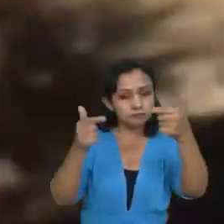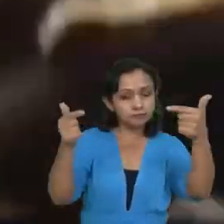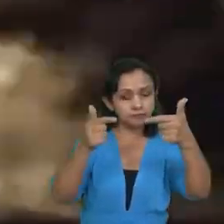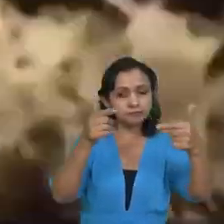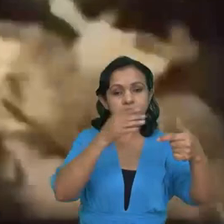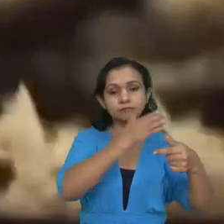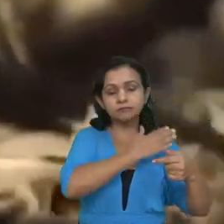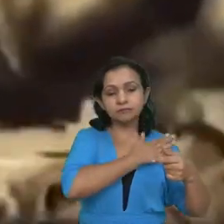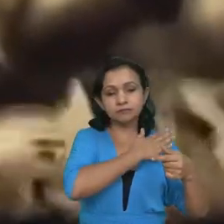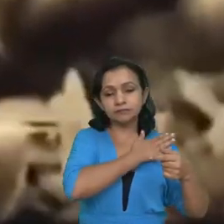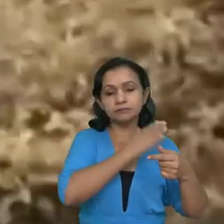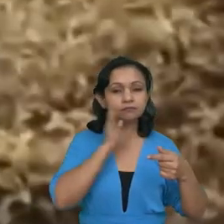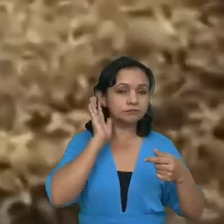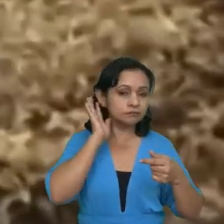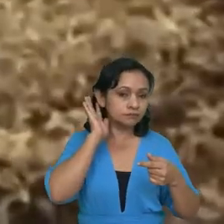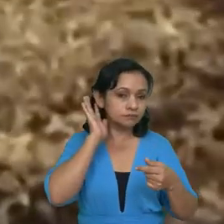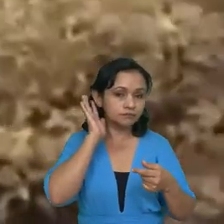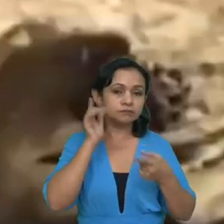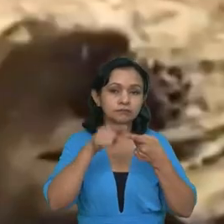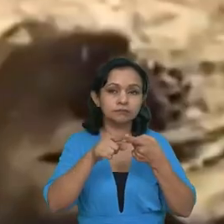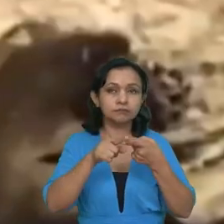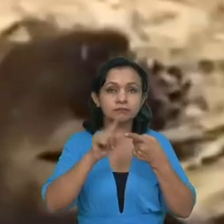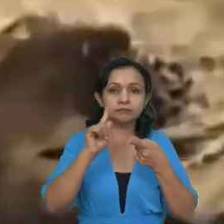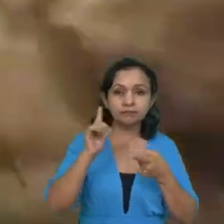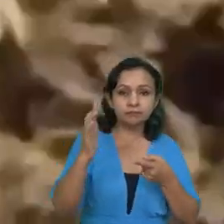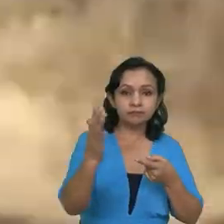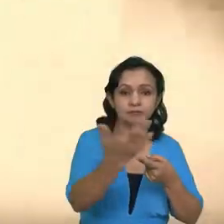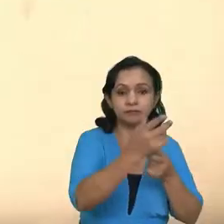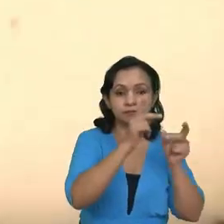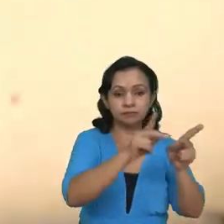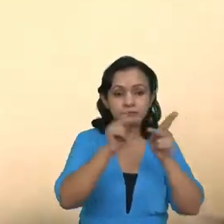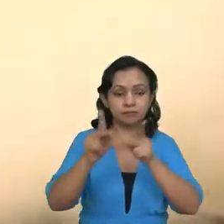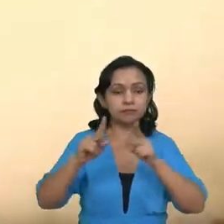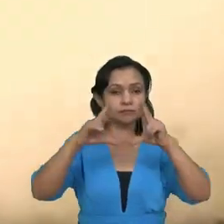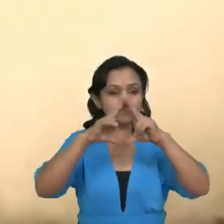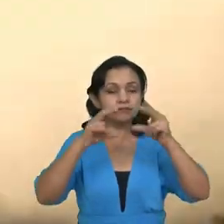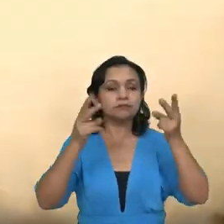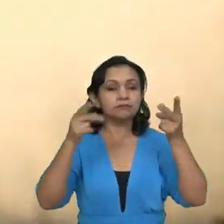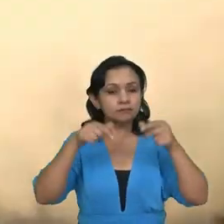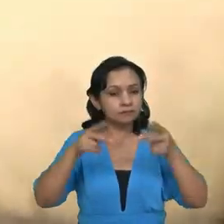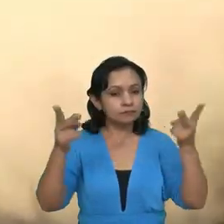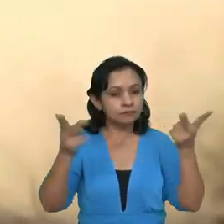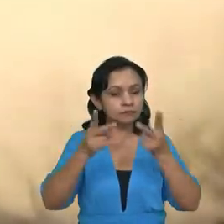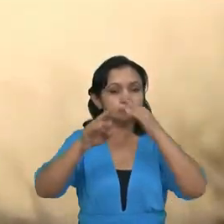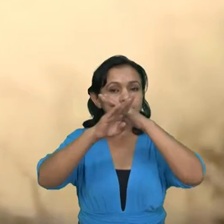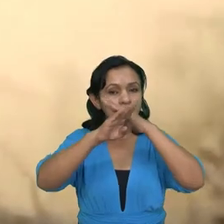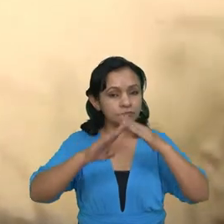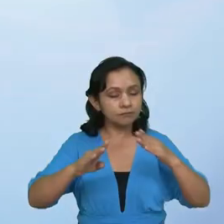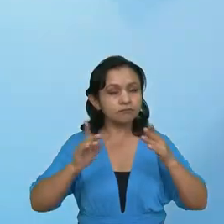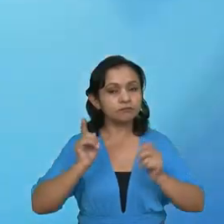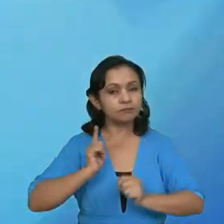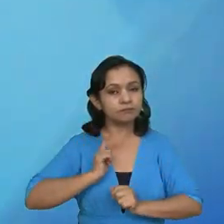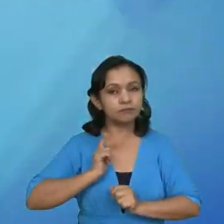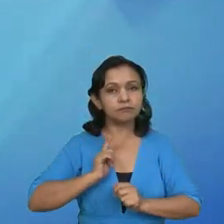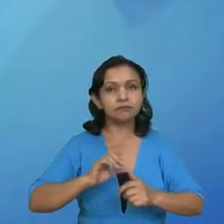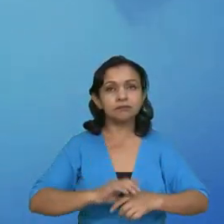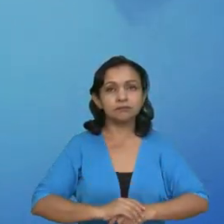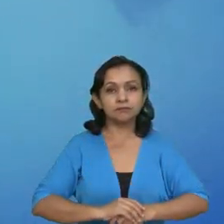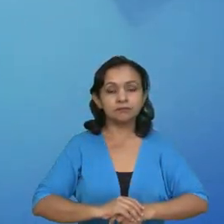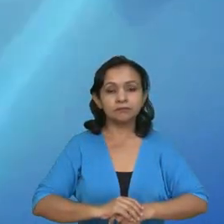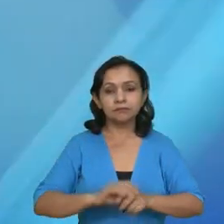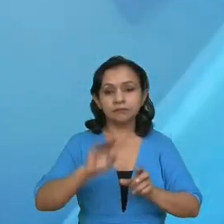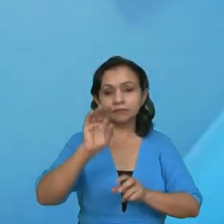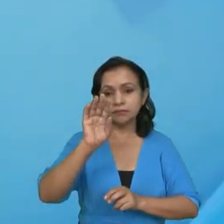genocida del tirano somosa para que todos los nicaragüenses hoy disfrutemos de la paz que vivimos a